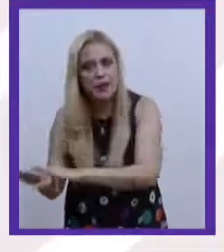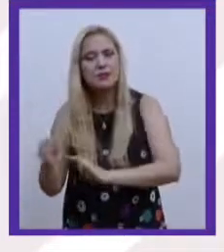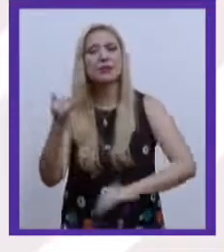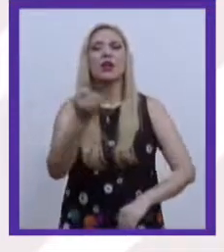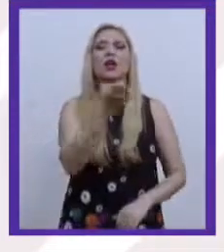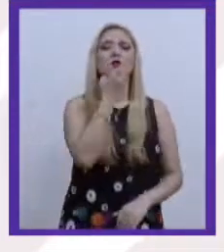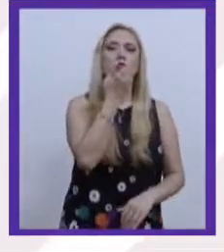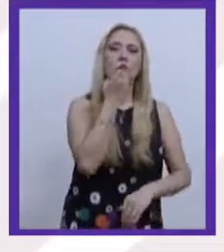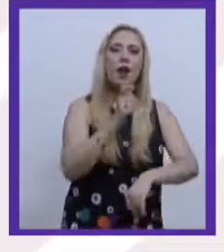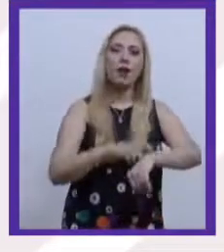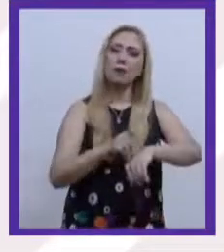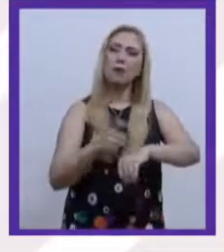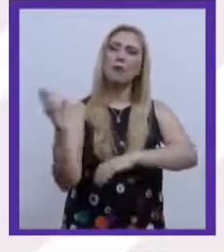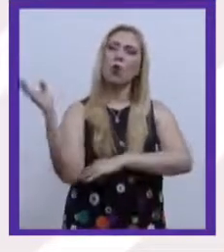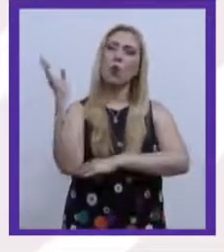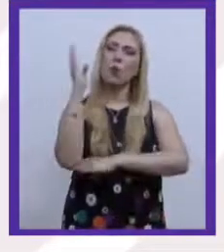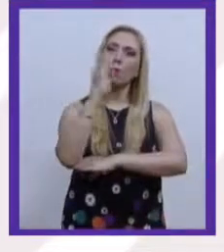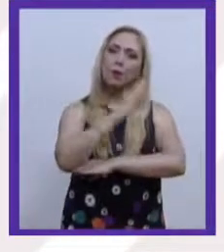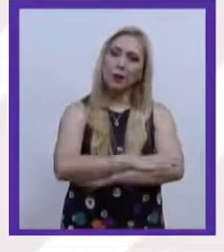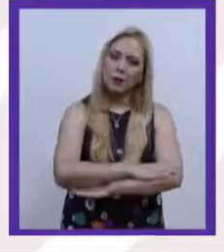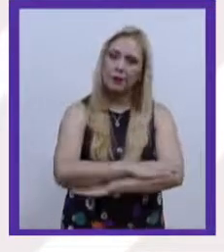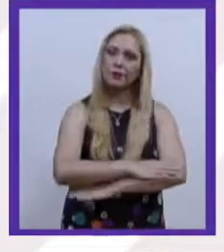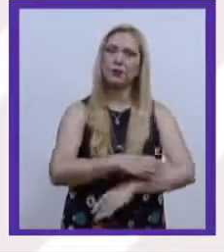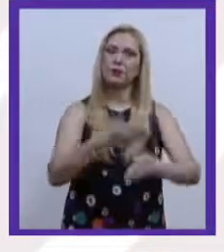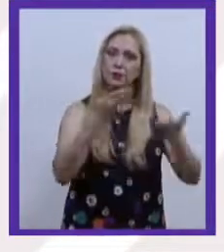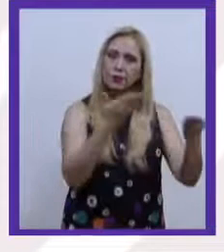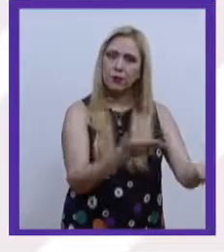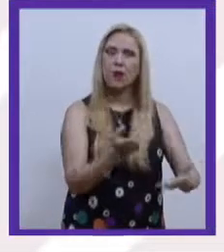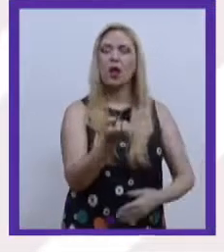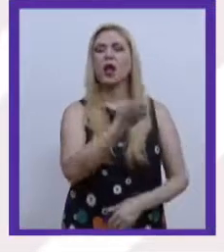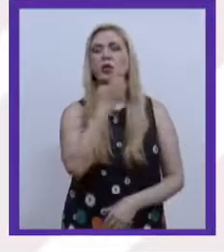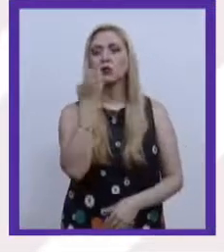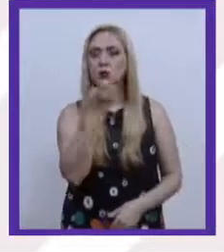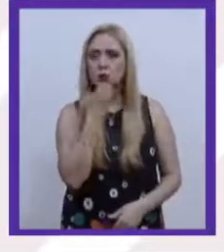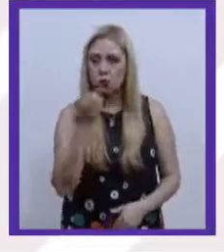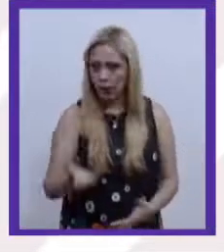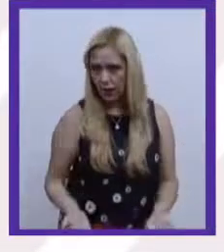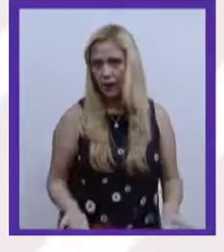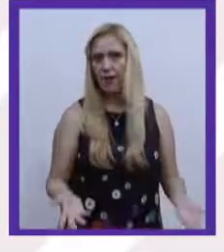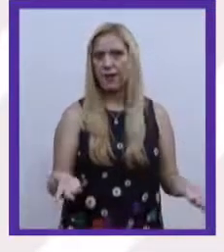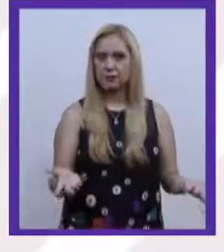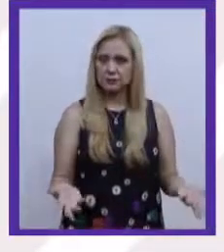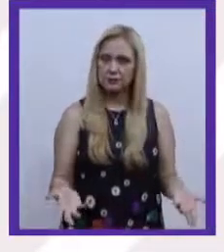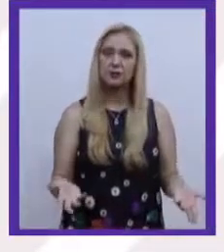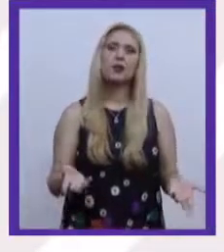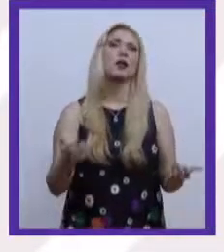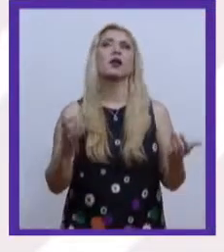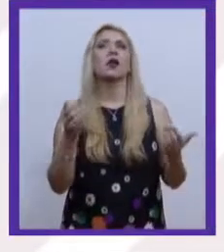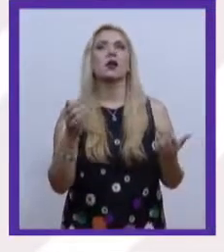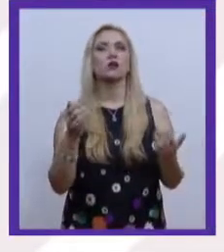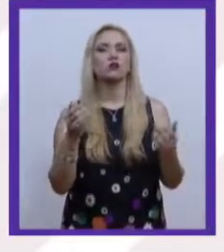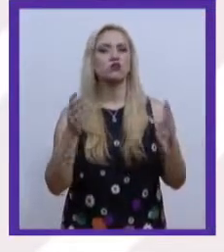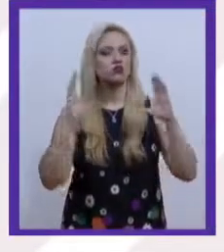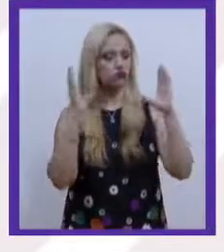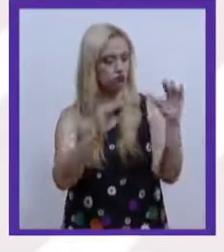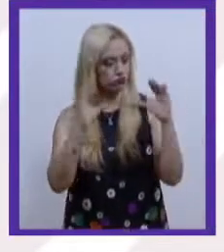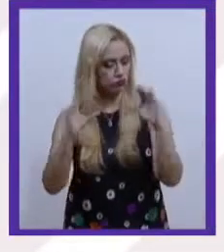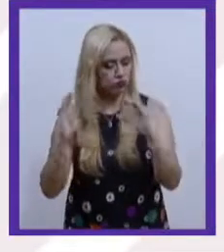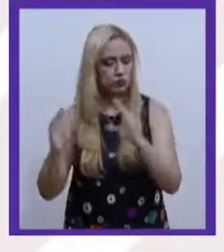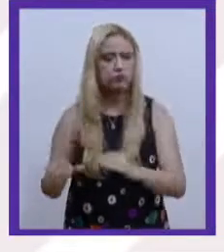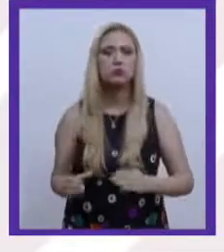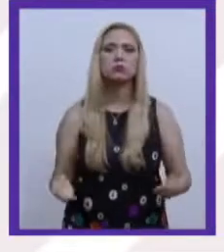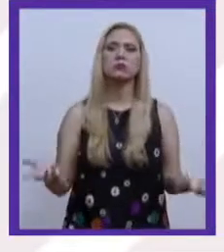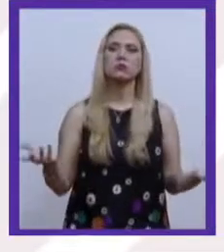escuelas de tiempo completo, que son escuelas con comida caliente y con clases de formación,